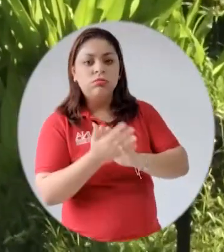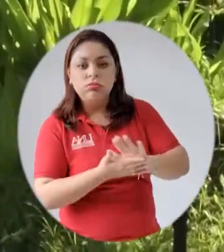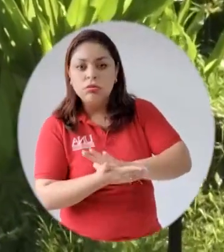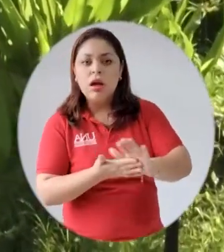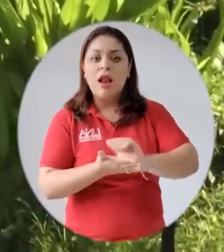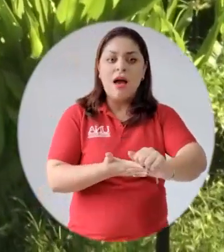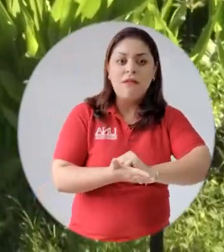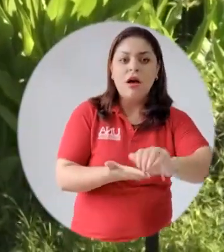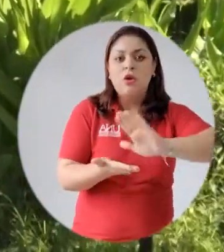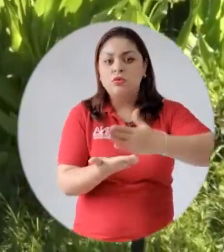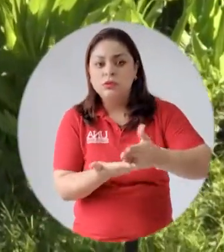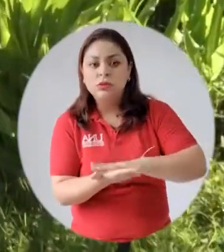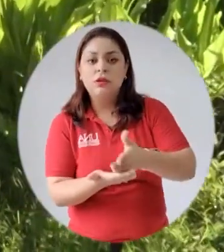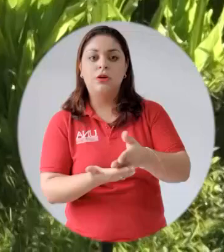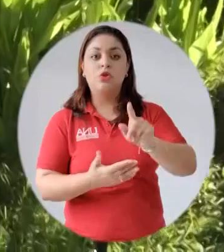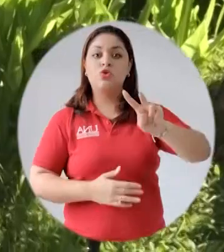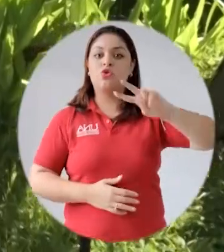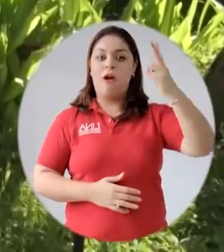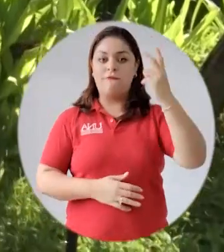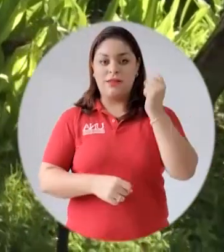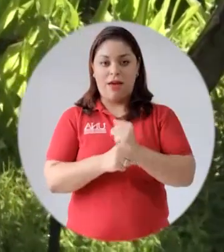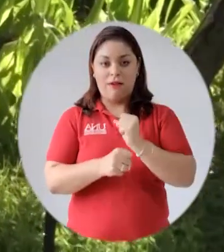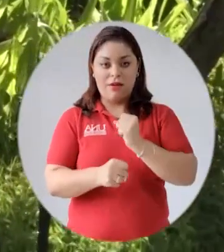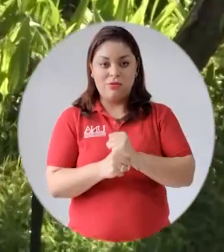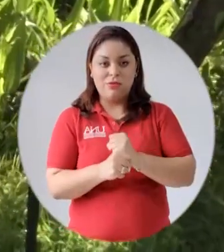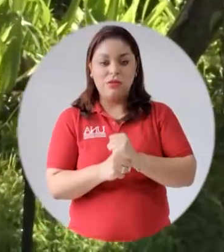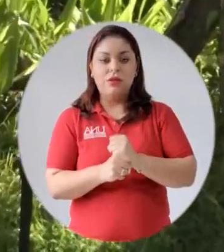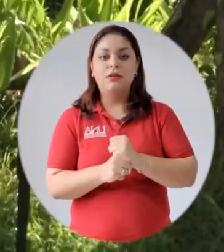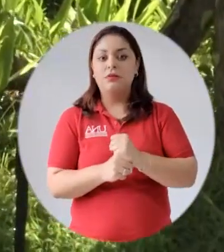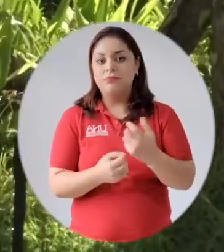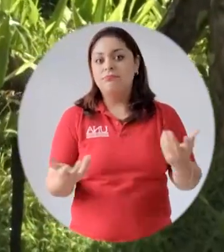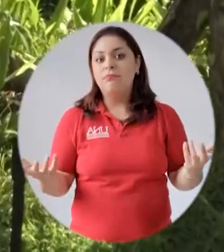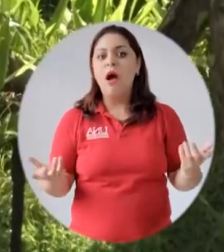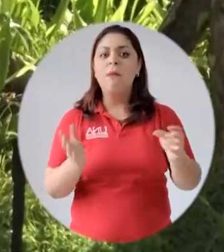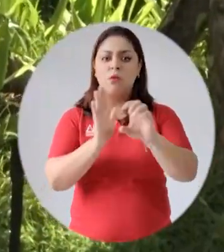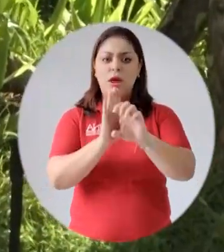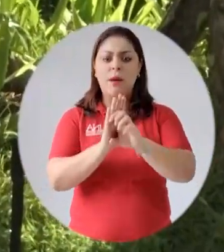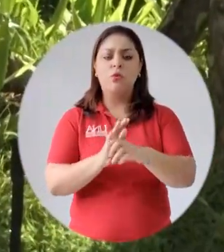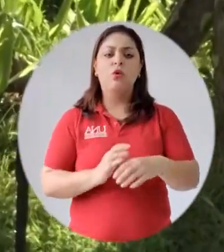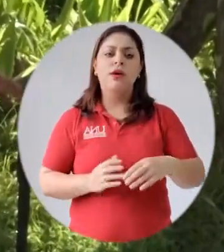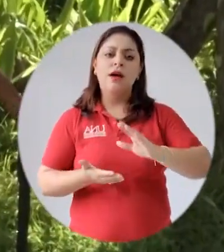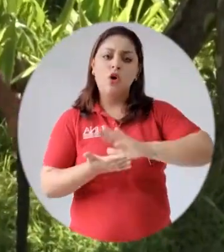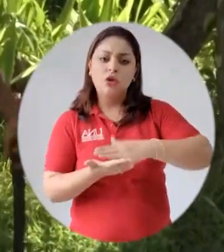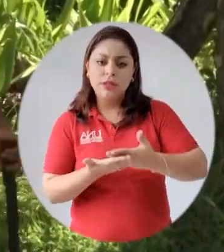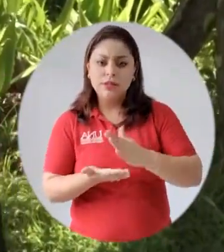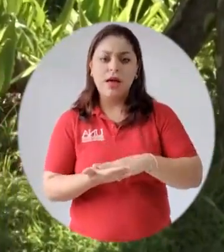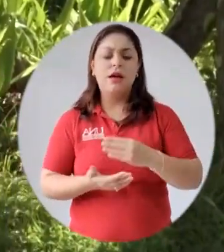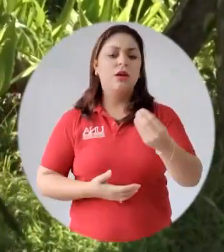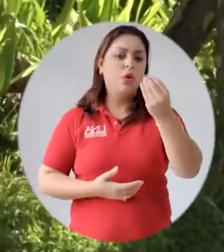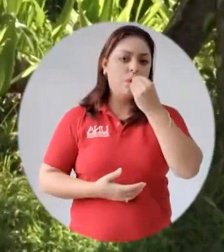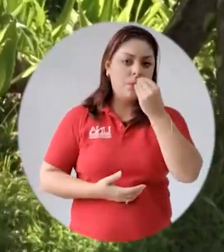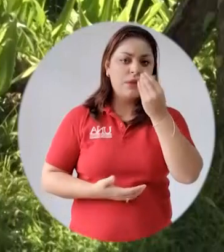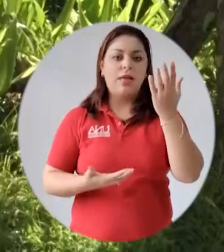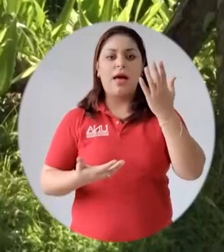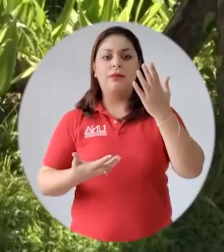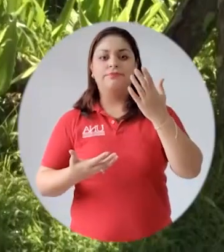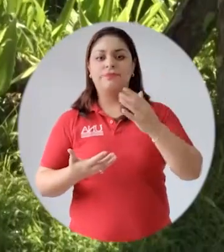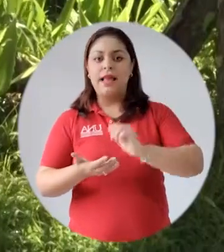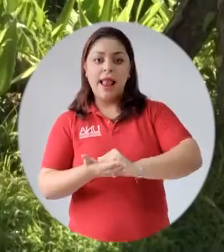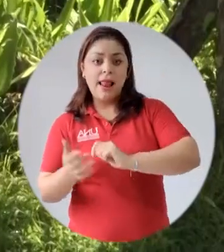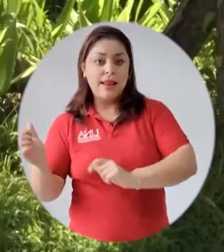trabajar, entendemos que no solo estamos teniendo un aumento en el trabajo remunerado, pero no ha variado el trabajo